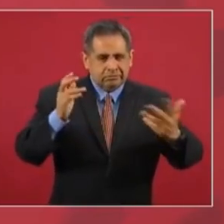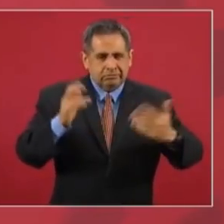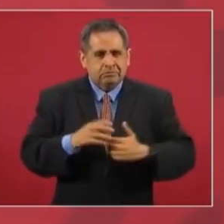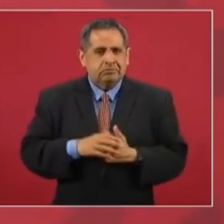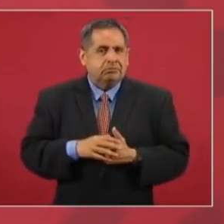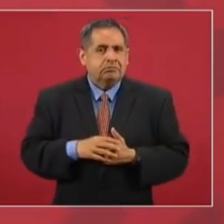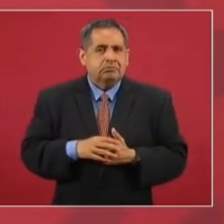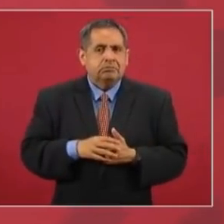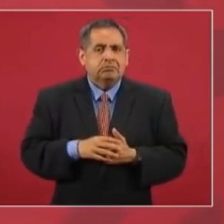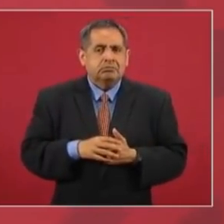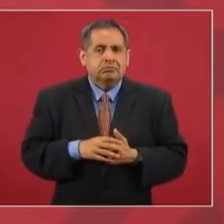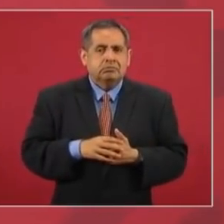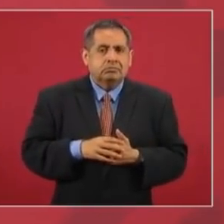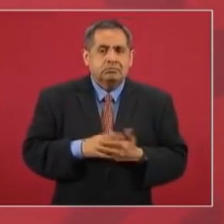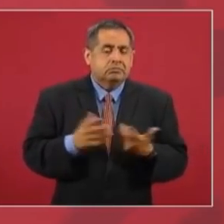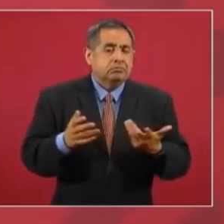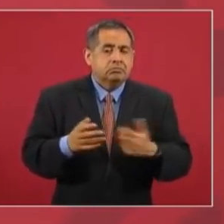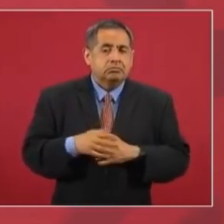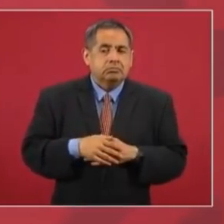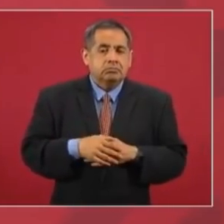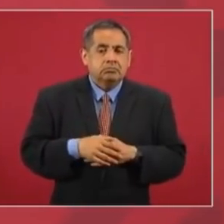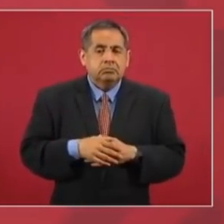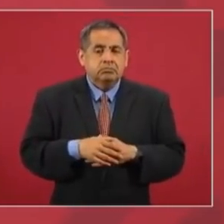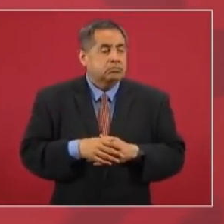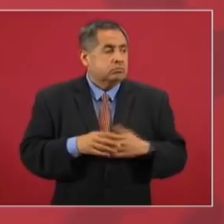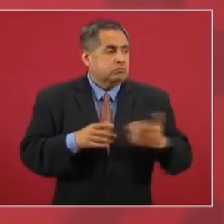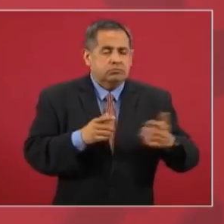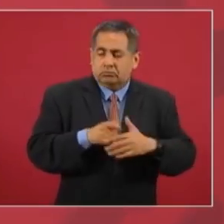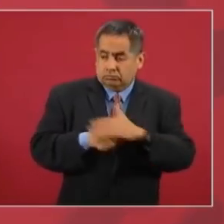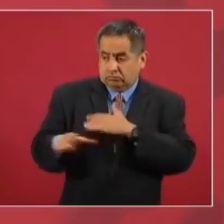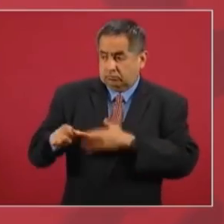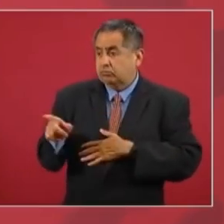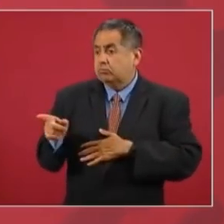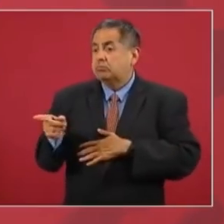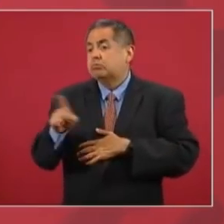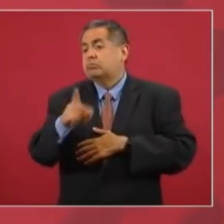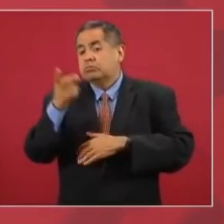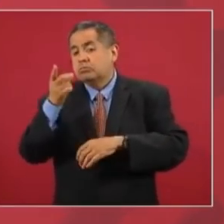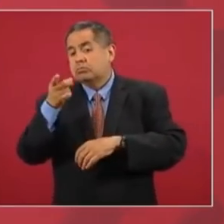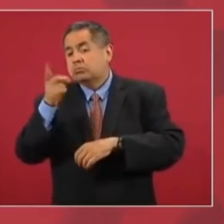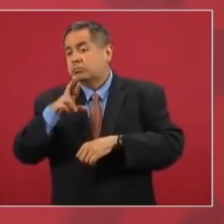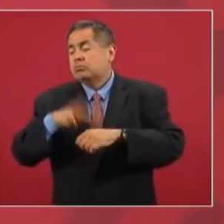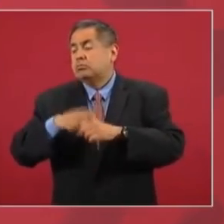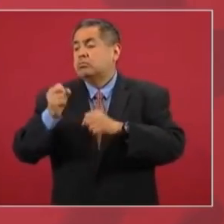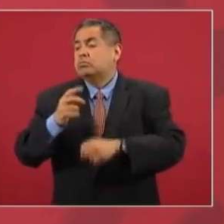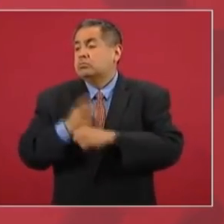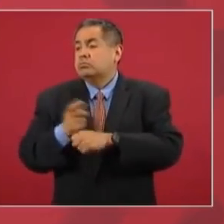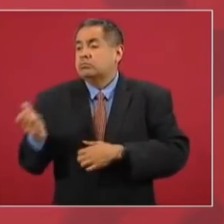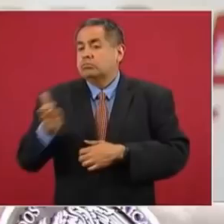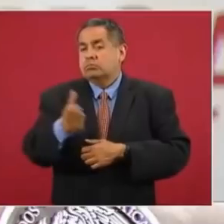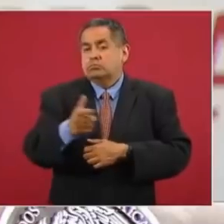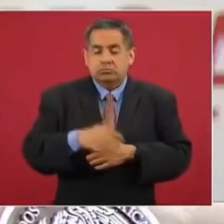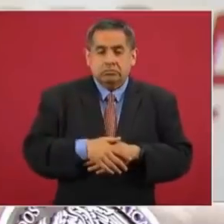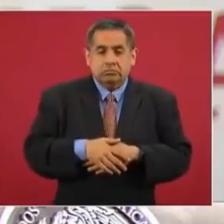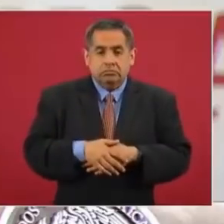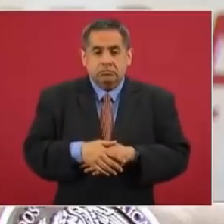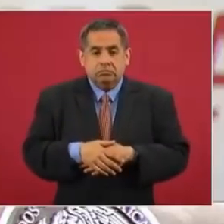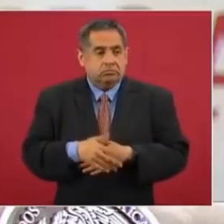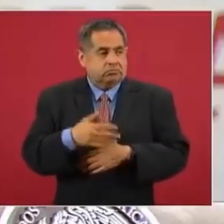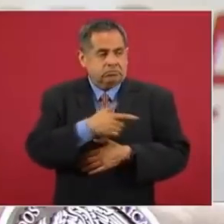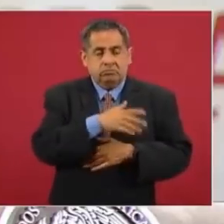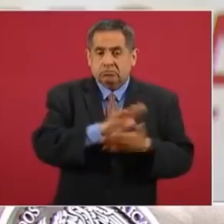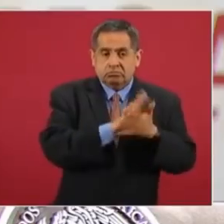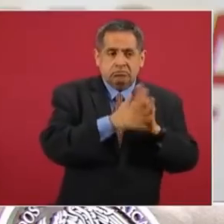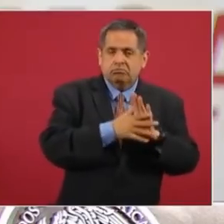les nombraran al director de seguridad pública del municipio, sino ya ponían al presidente municipal